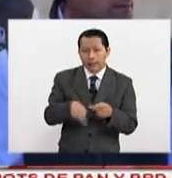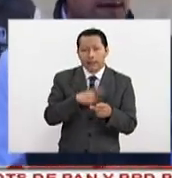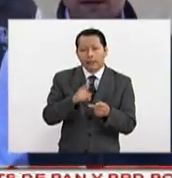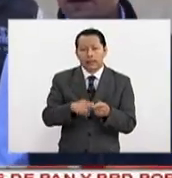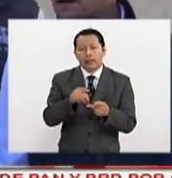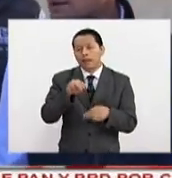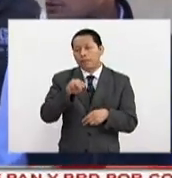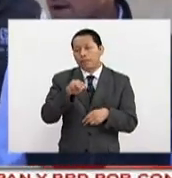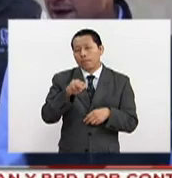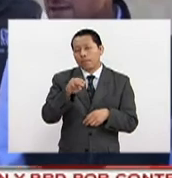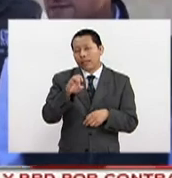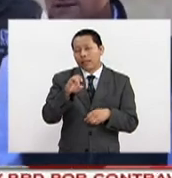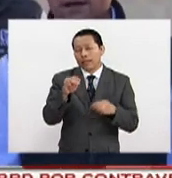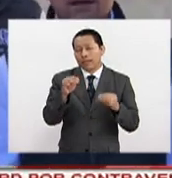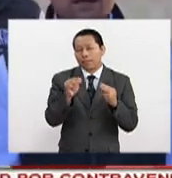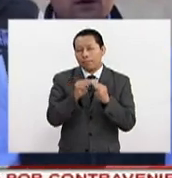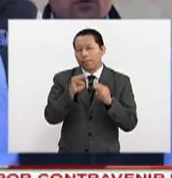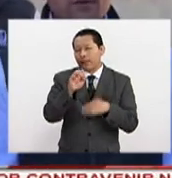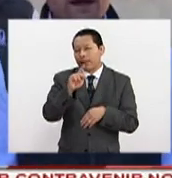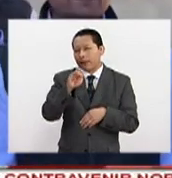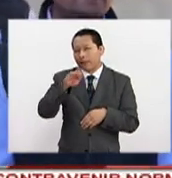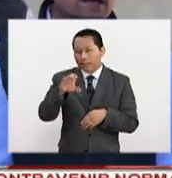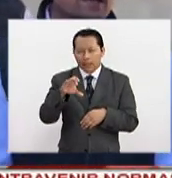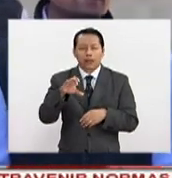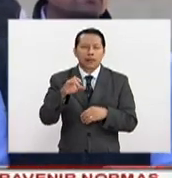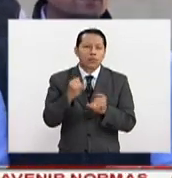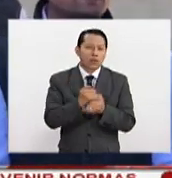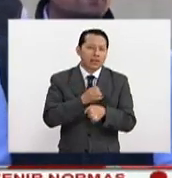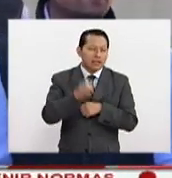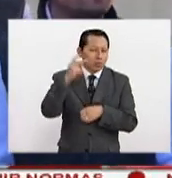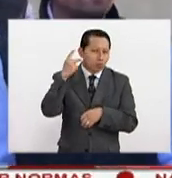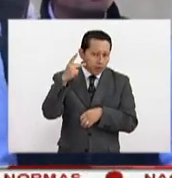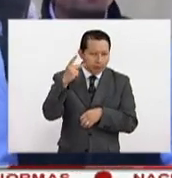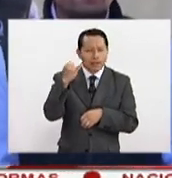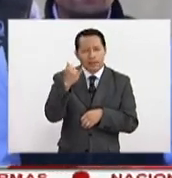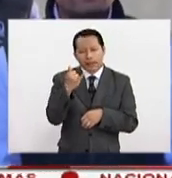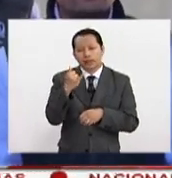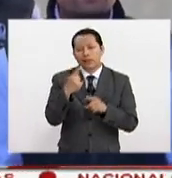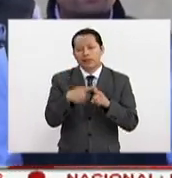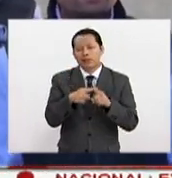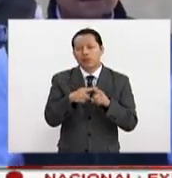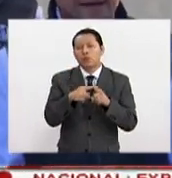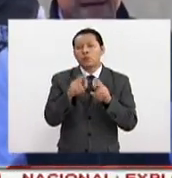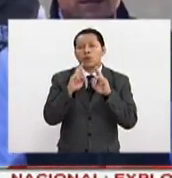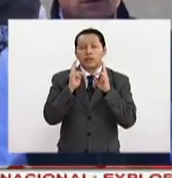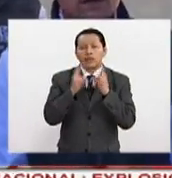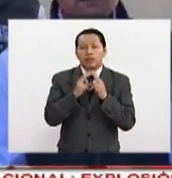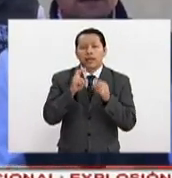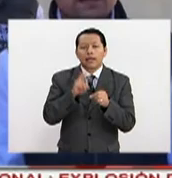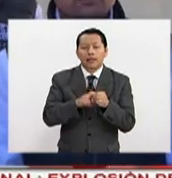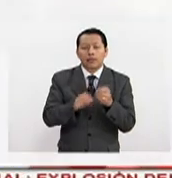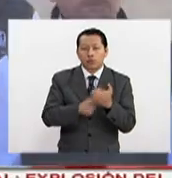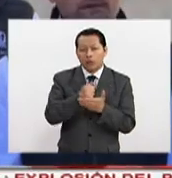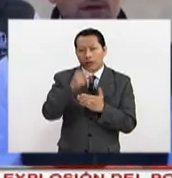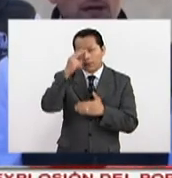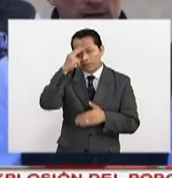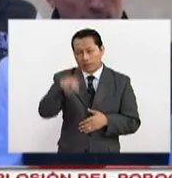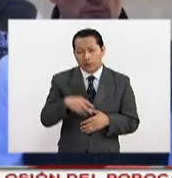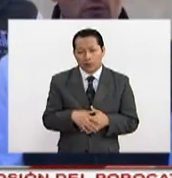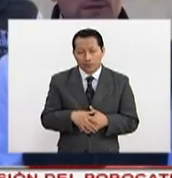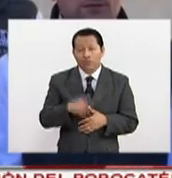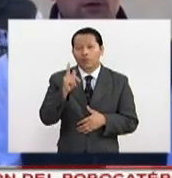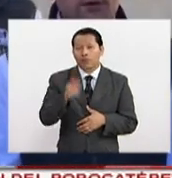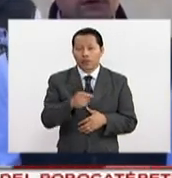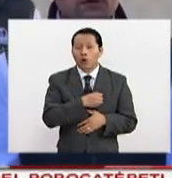en Metepec, en las UMAES del Estado de Puebla y en las unidades médicas de alta especialidad de la Ciudad de México.